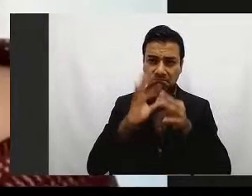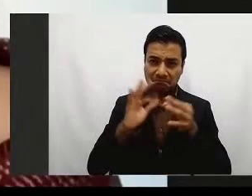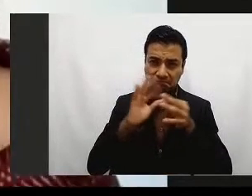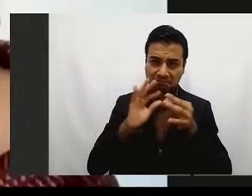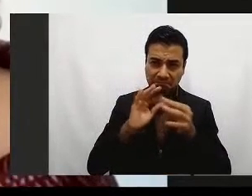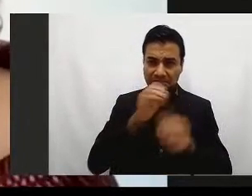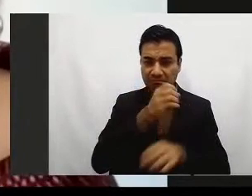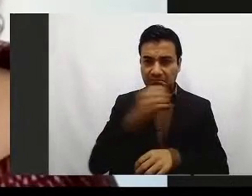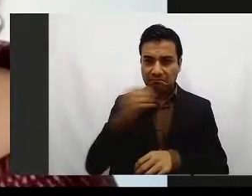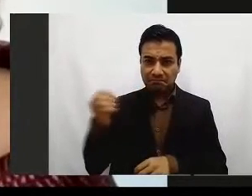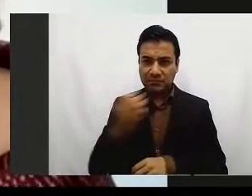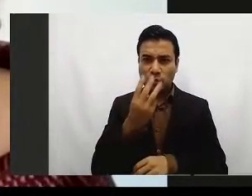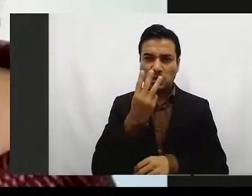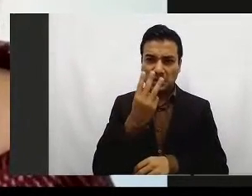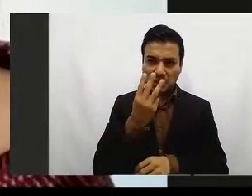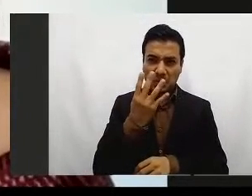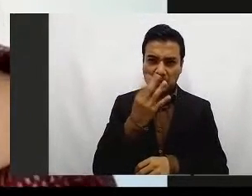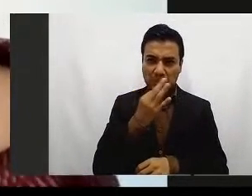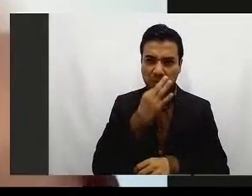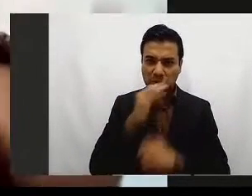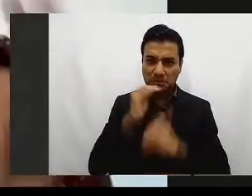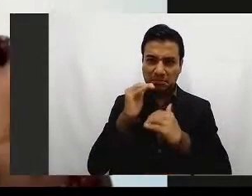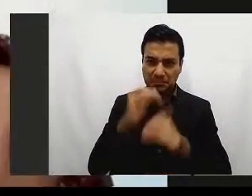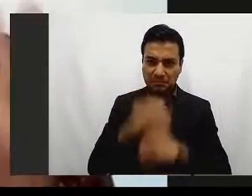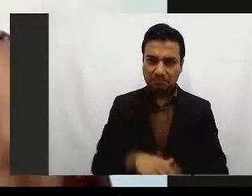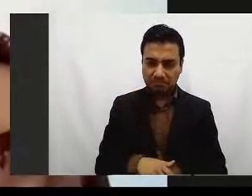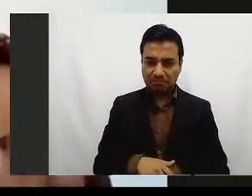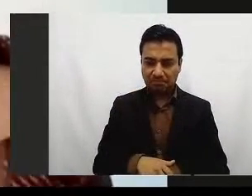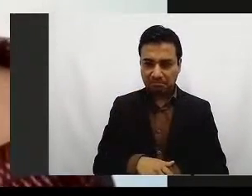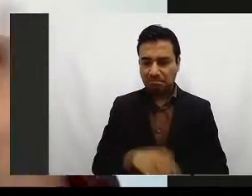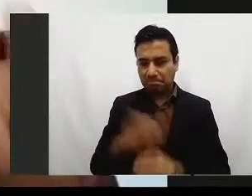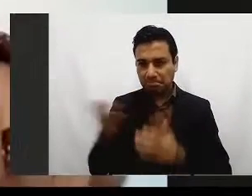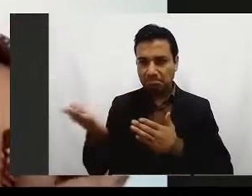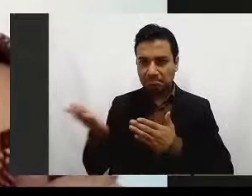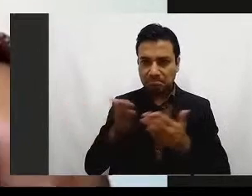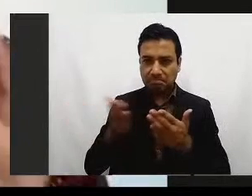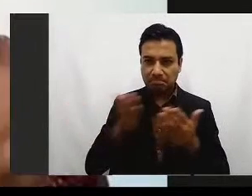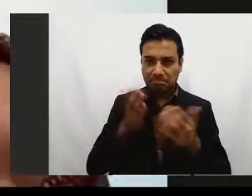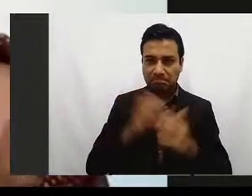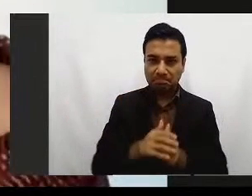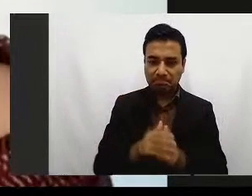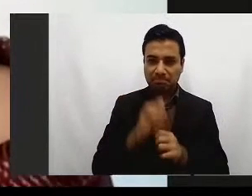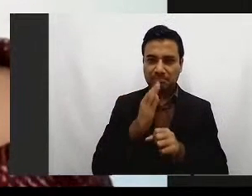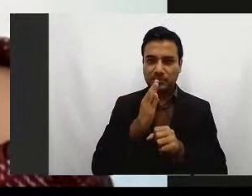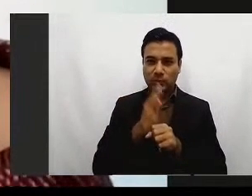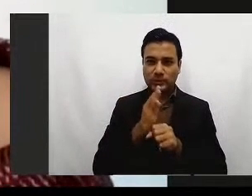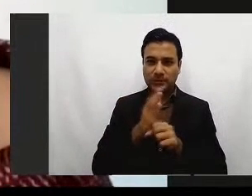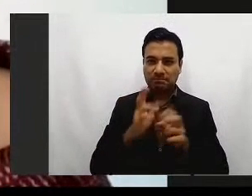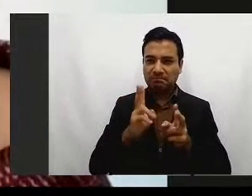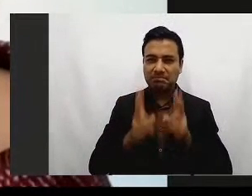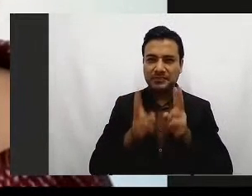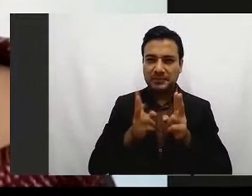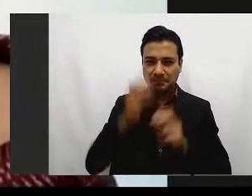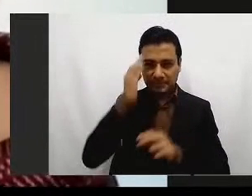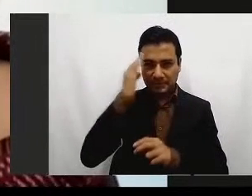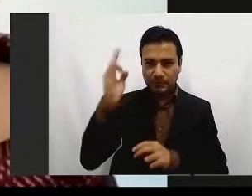para que todas tengamos oportunidad de tomar la palabra durante este corto tiempo en el que estaremos juntas, que será aproximadamente una media